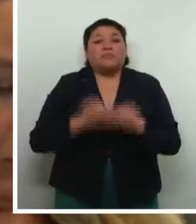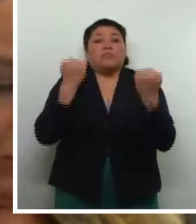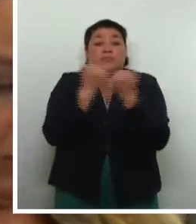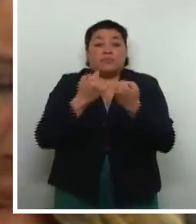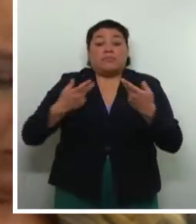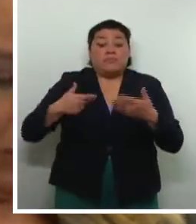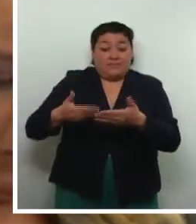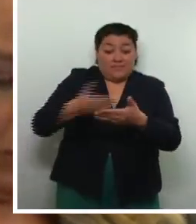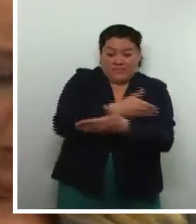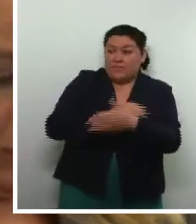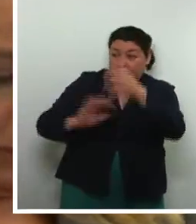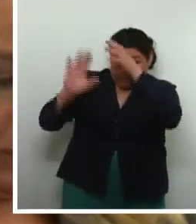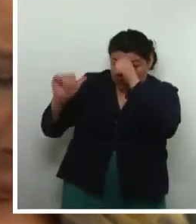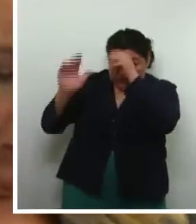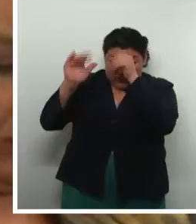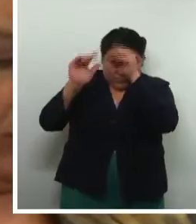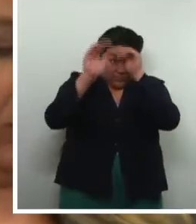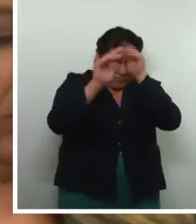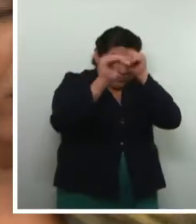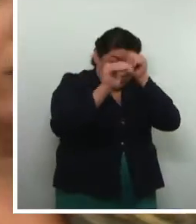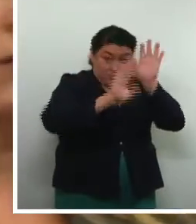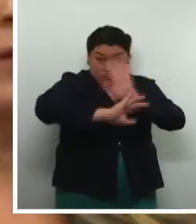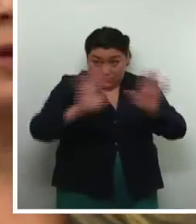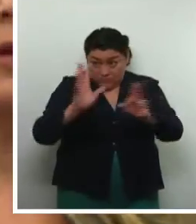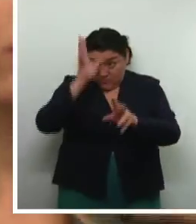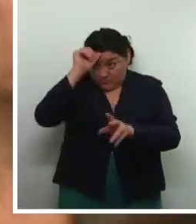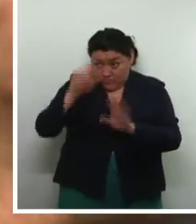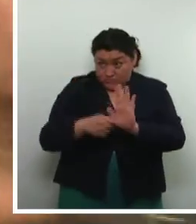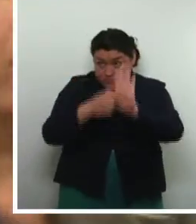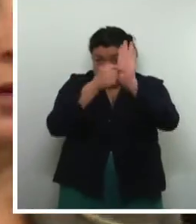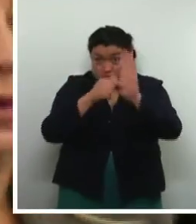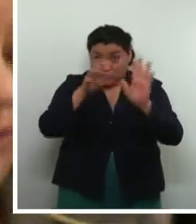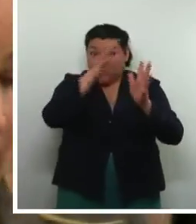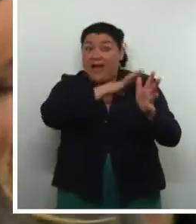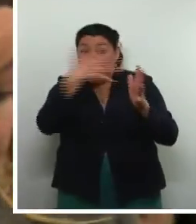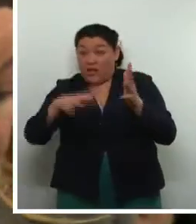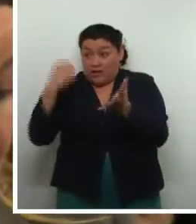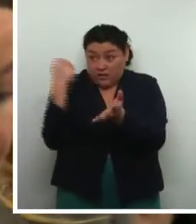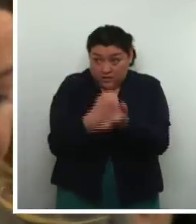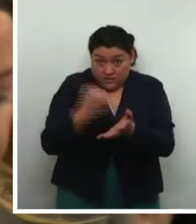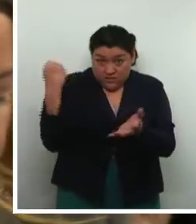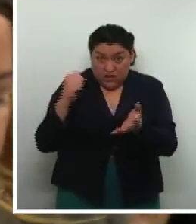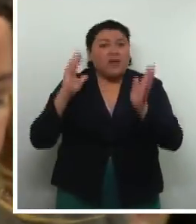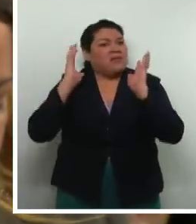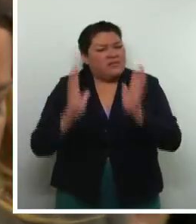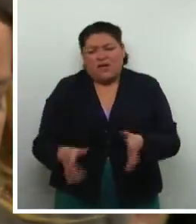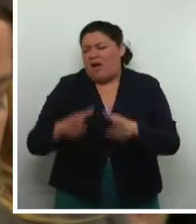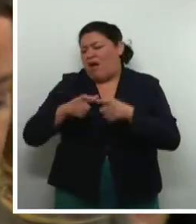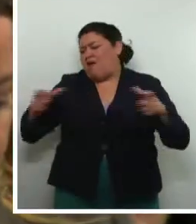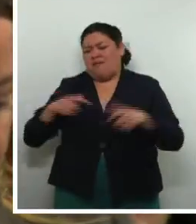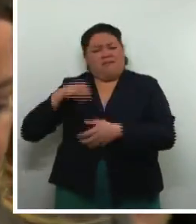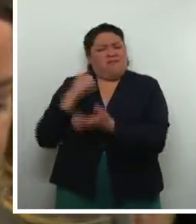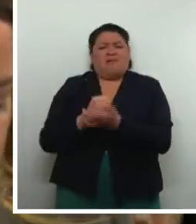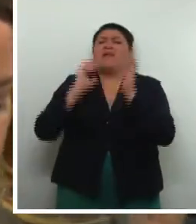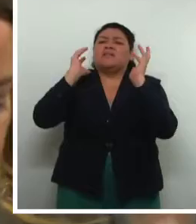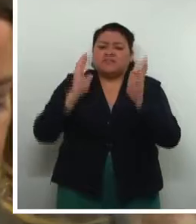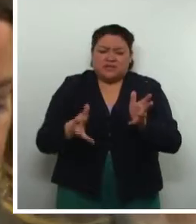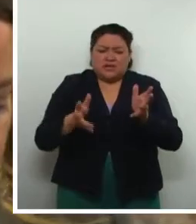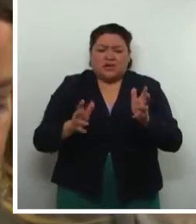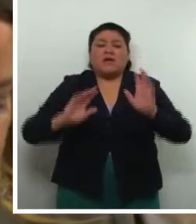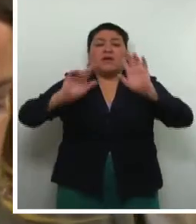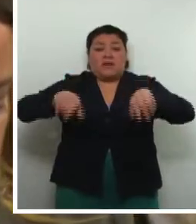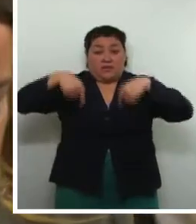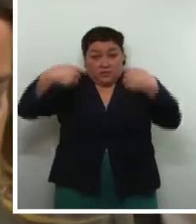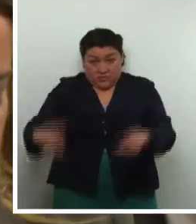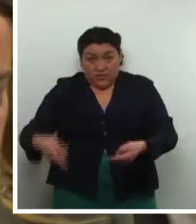consenso, el acuerdo mayoritario de la comisión, se votó aquí en lo general. Se aprobó por mayoría calificada, se presentaron